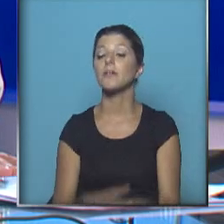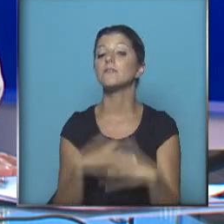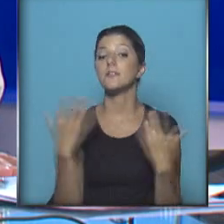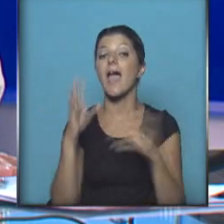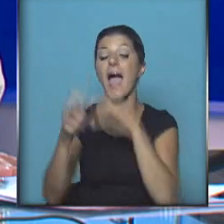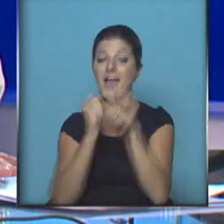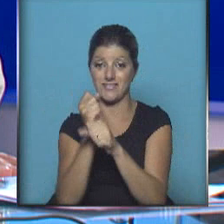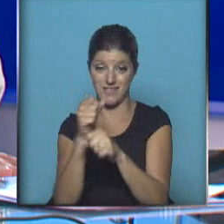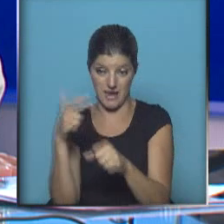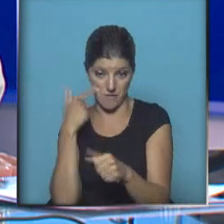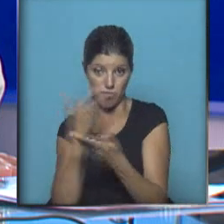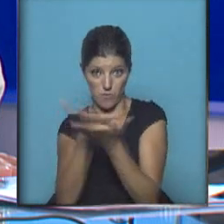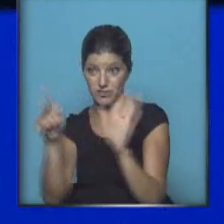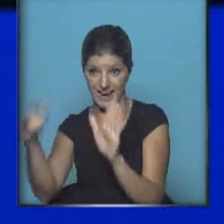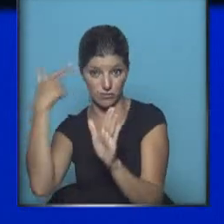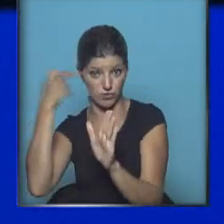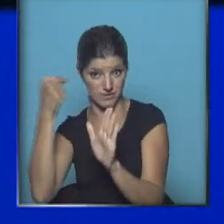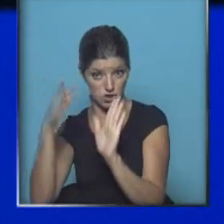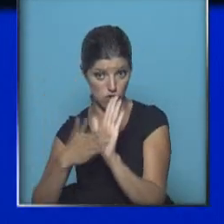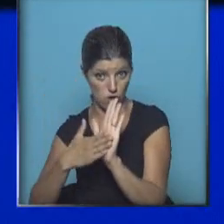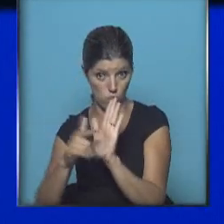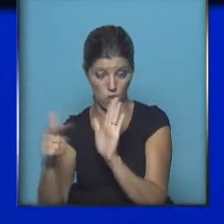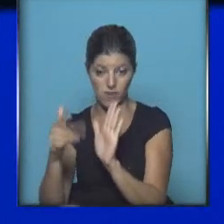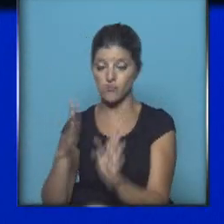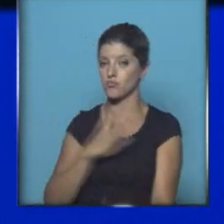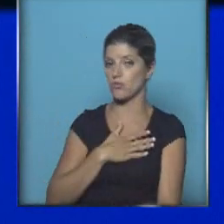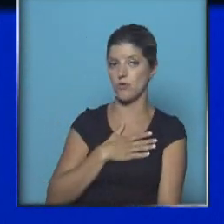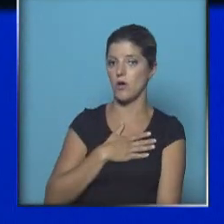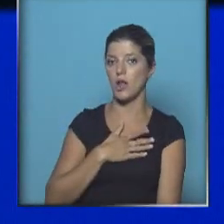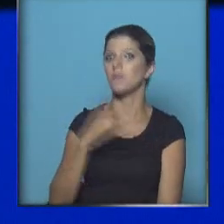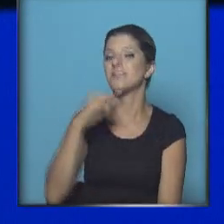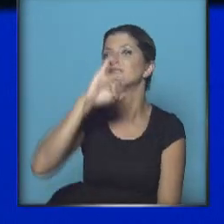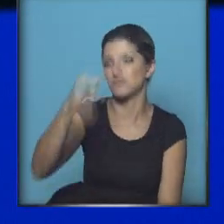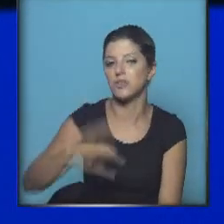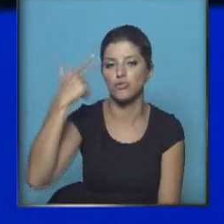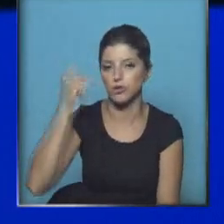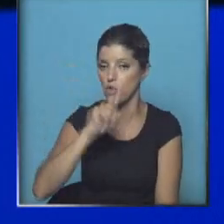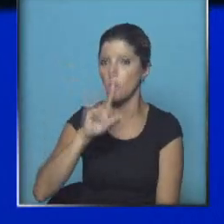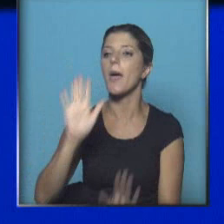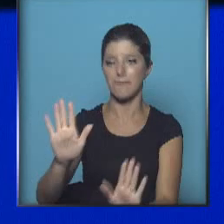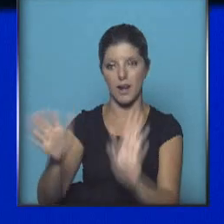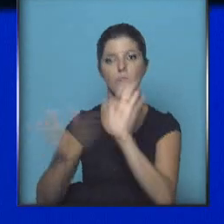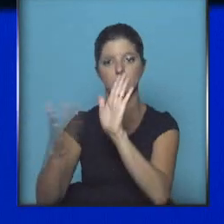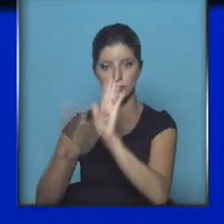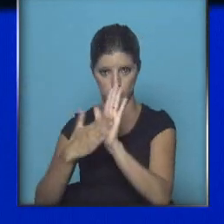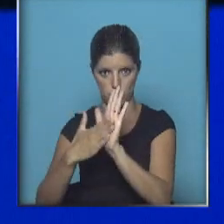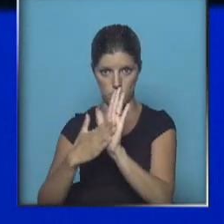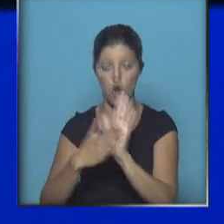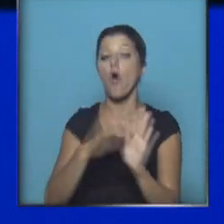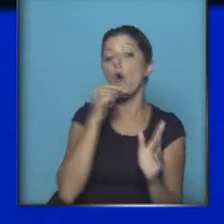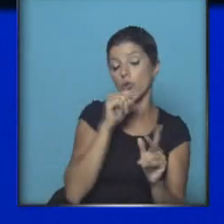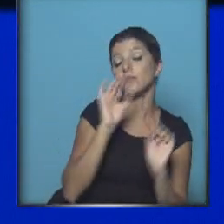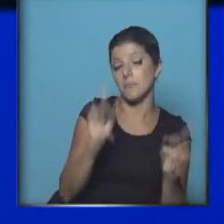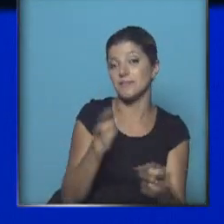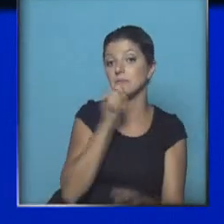me demuestren que fue un suicidio, no voy a afirmar que fue un suicidio, o a la inversa, hasta que no me